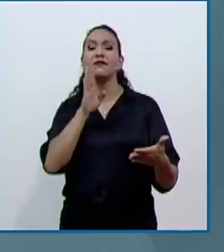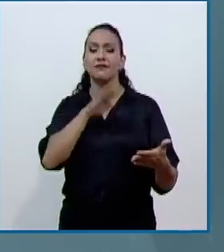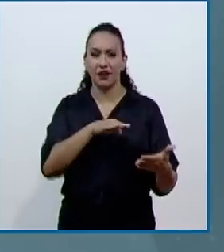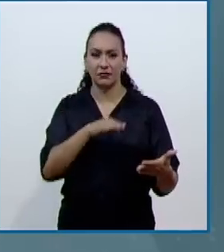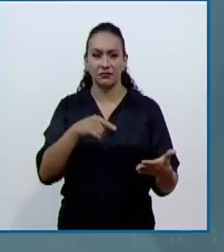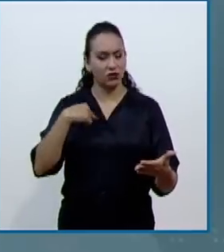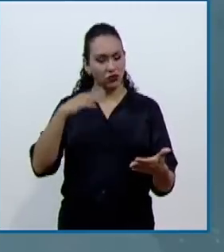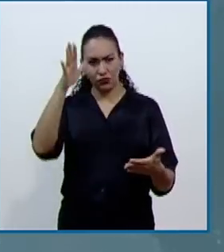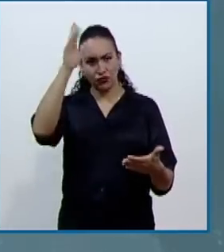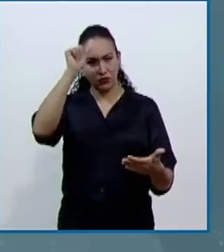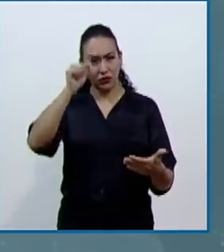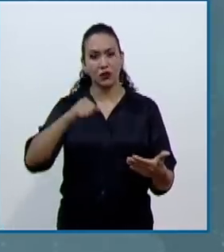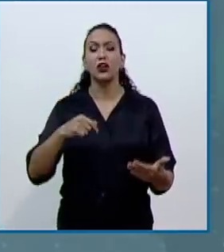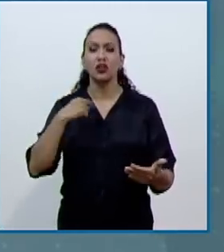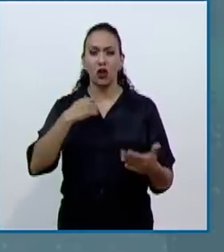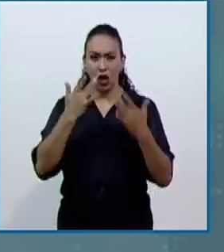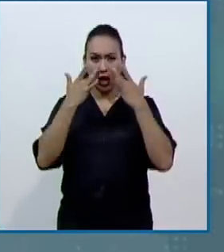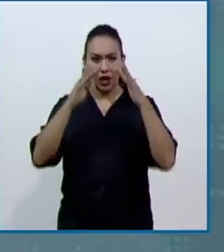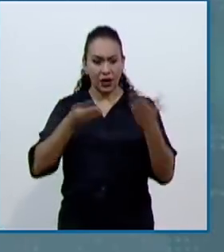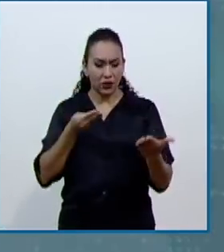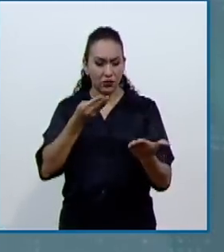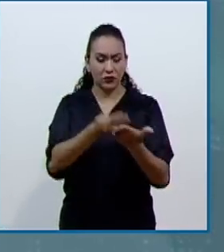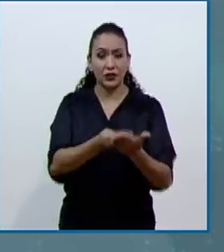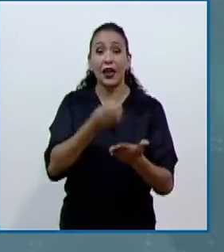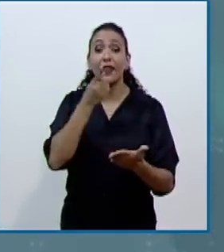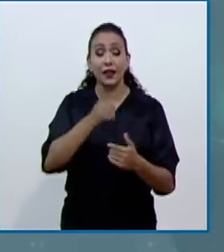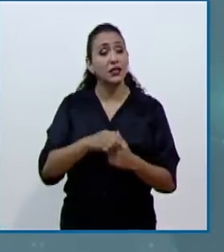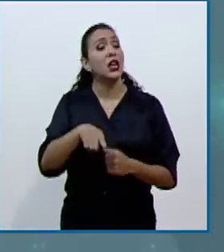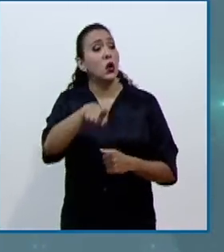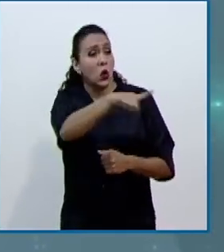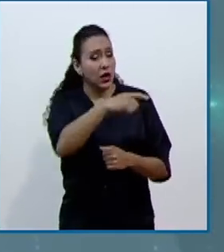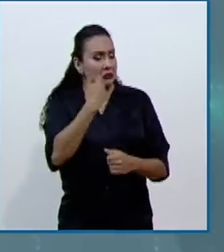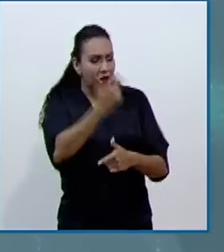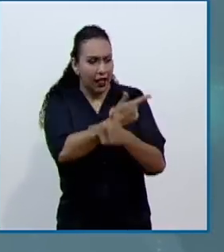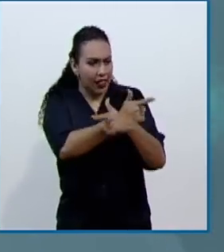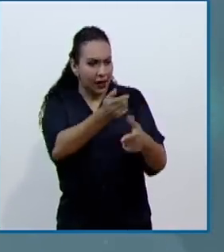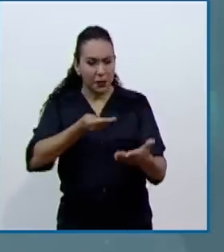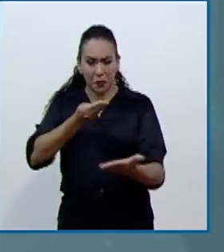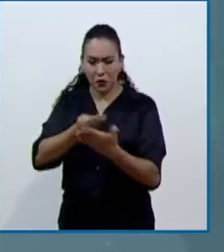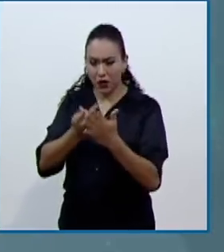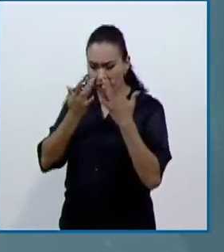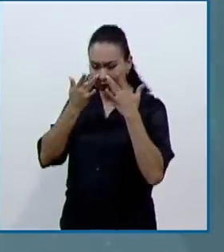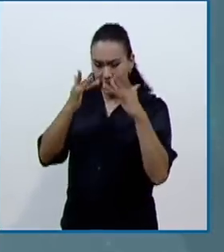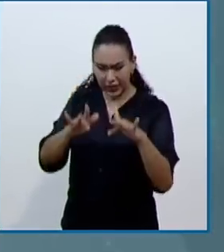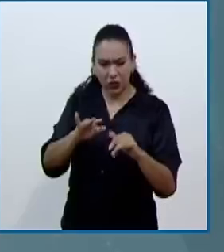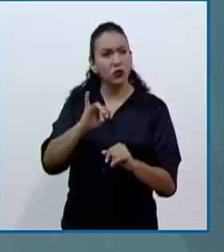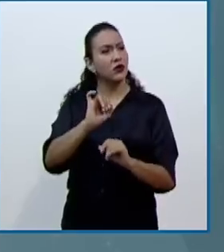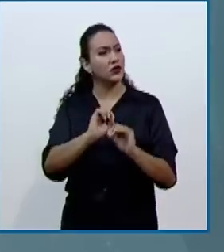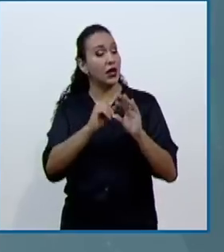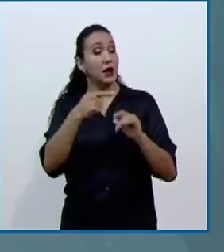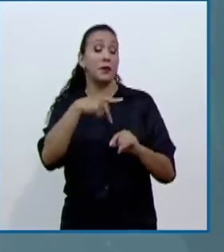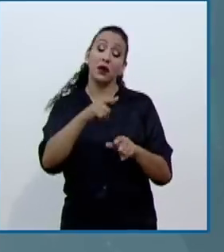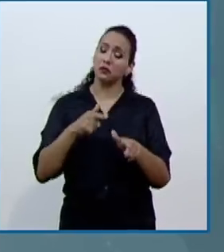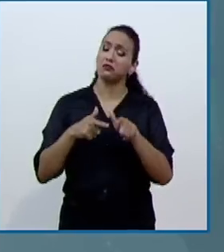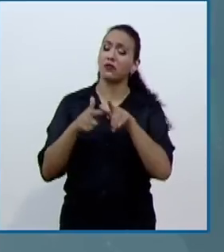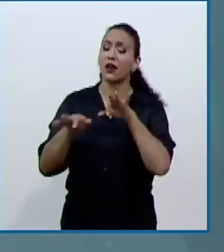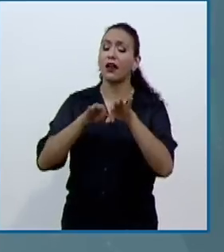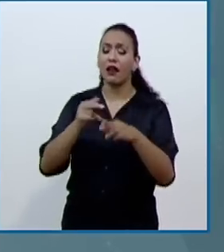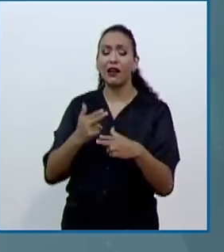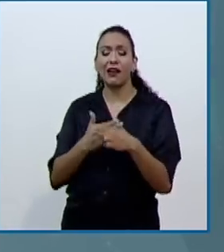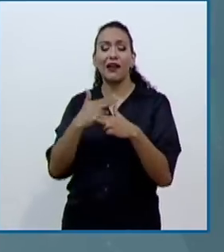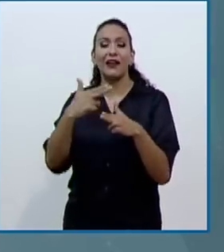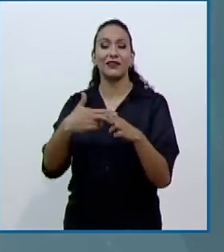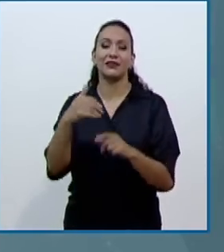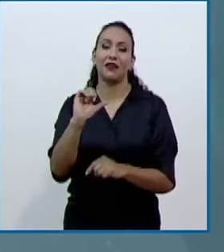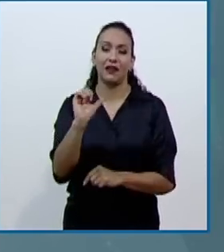presente una renuncia, pero se permanezca en el cargo por unos meses más, a fin de preservar derechos, o permanecer en el cargo por esos meses